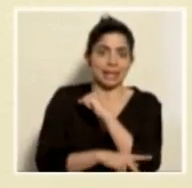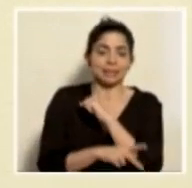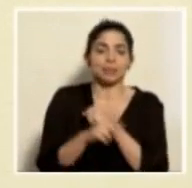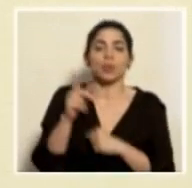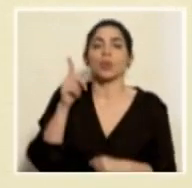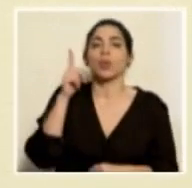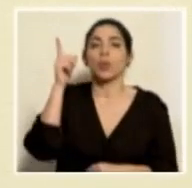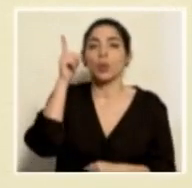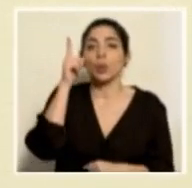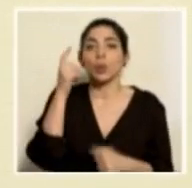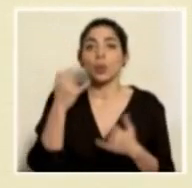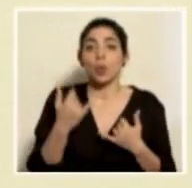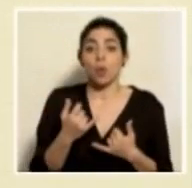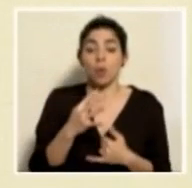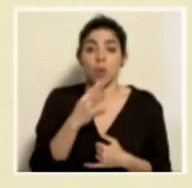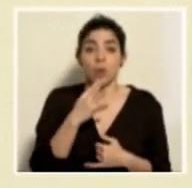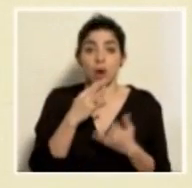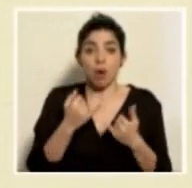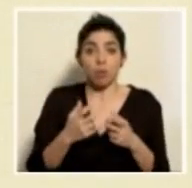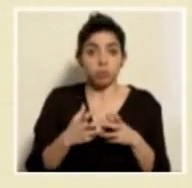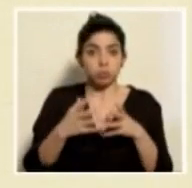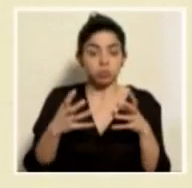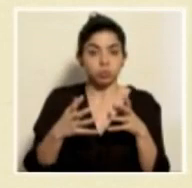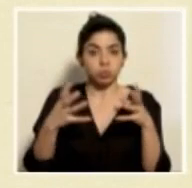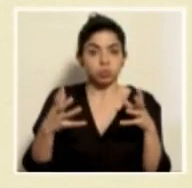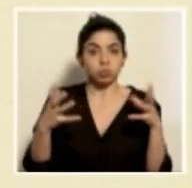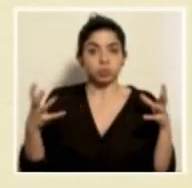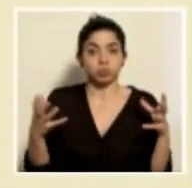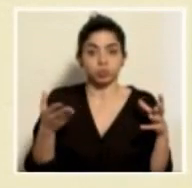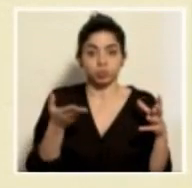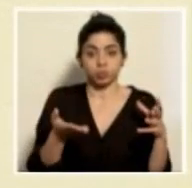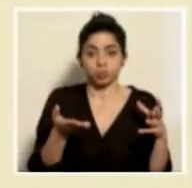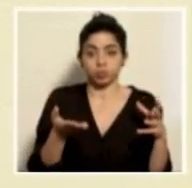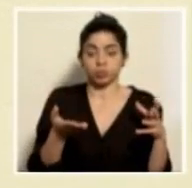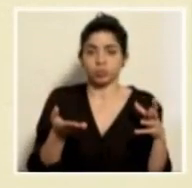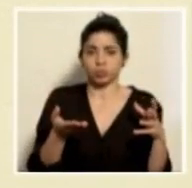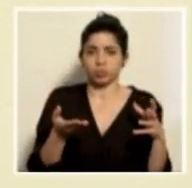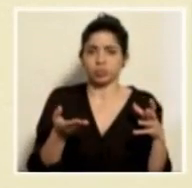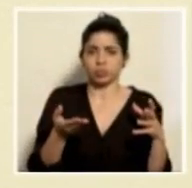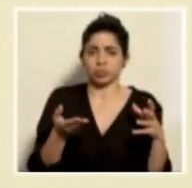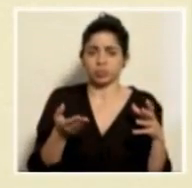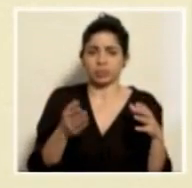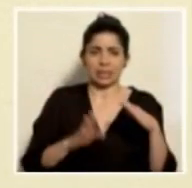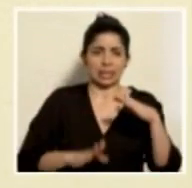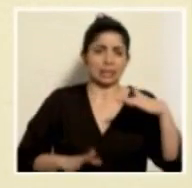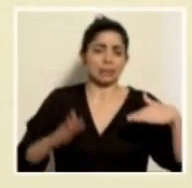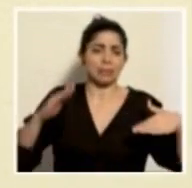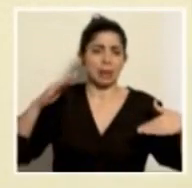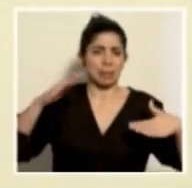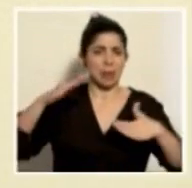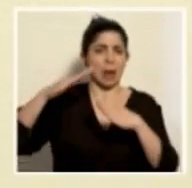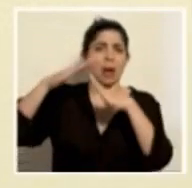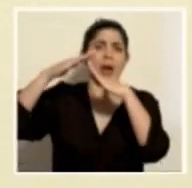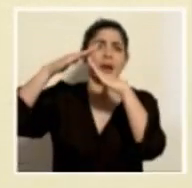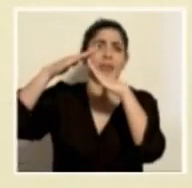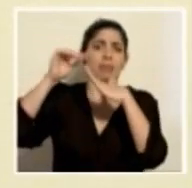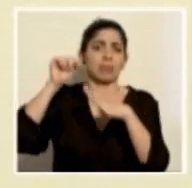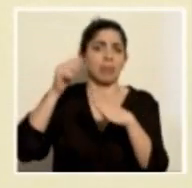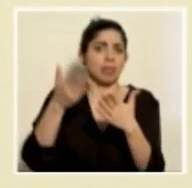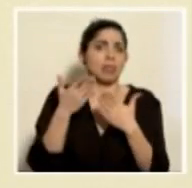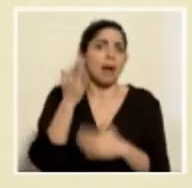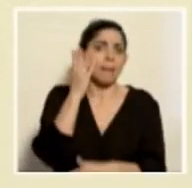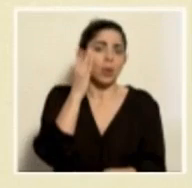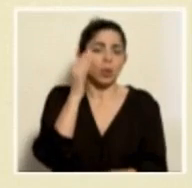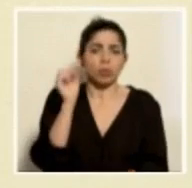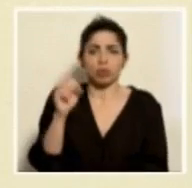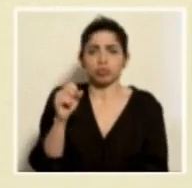lo que estamos hablando ahora, este crecimiento es ya con una tendencia exponencial muy preocupante, y claro que